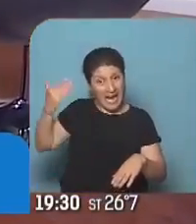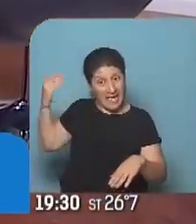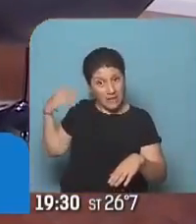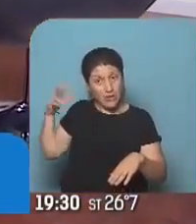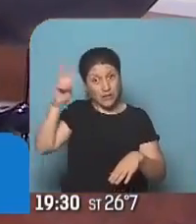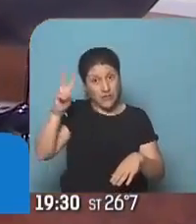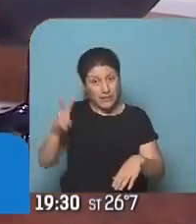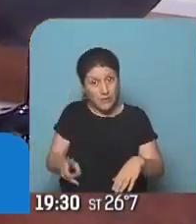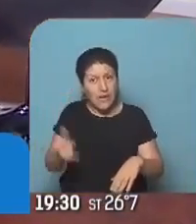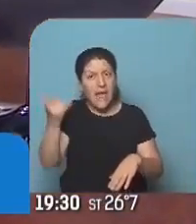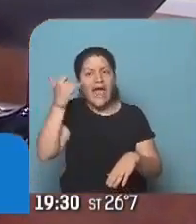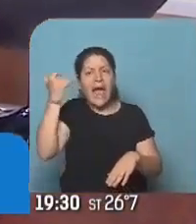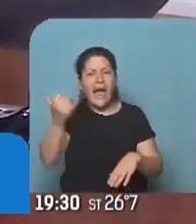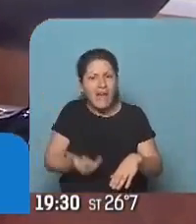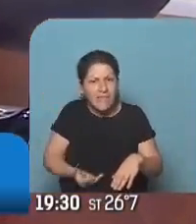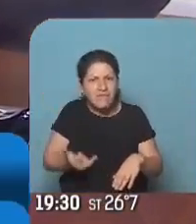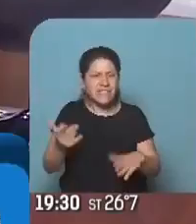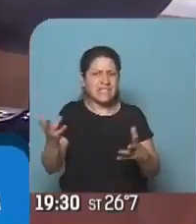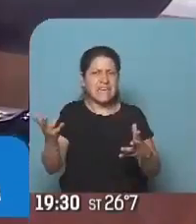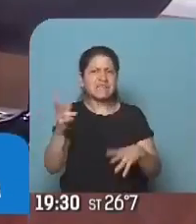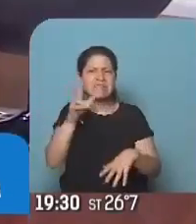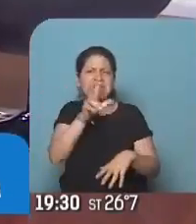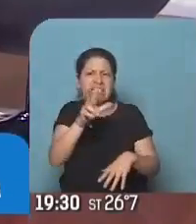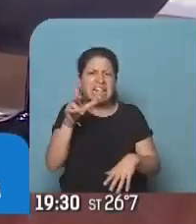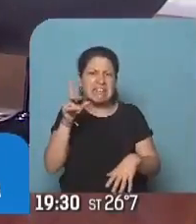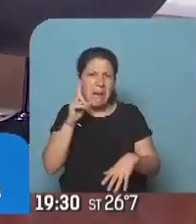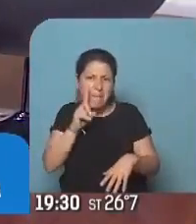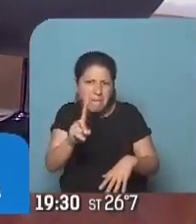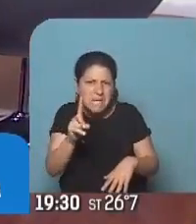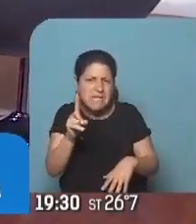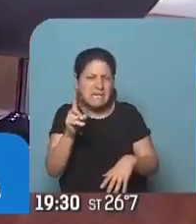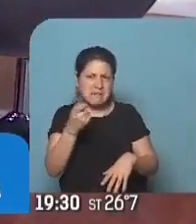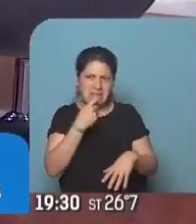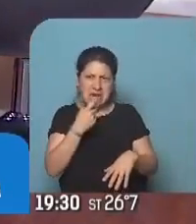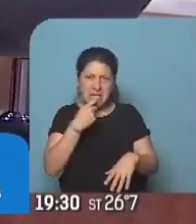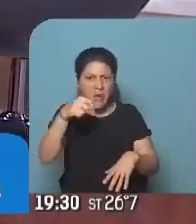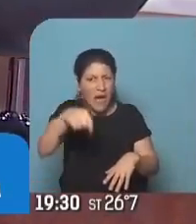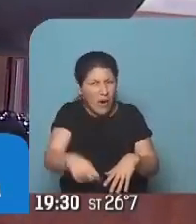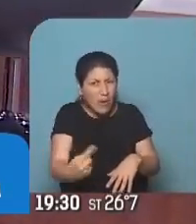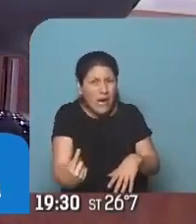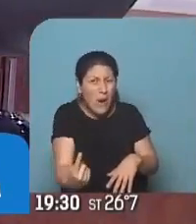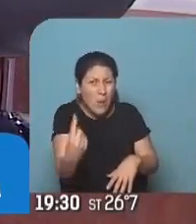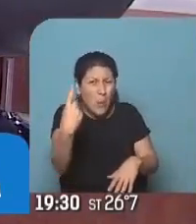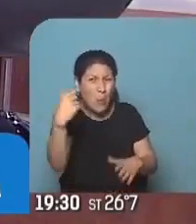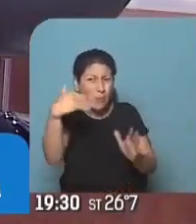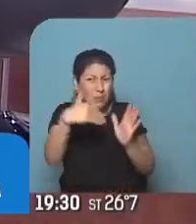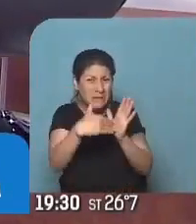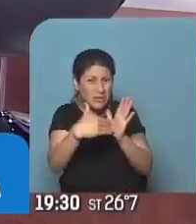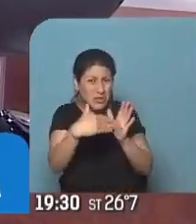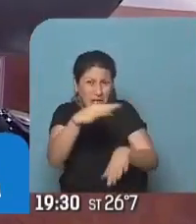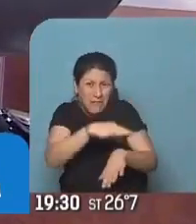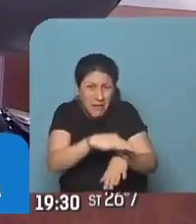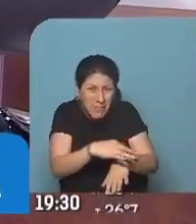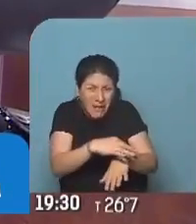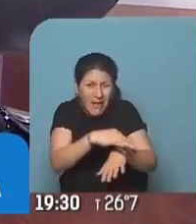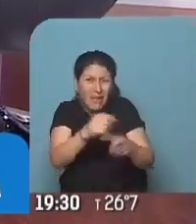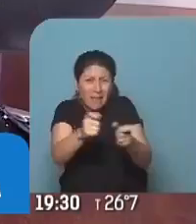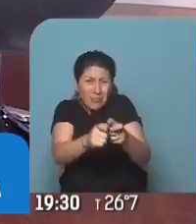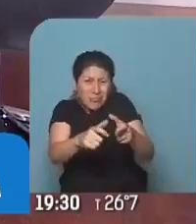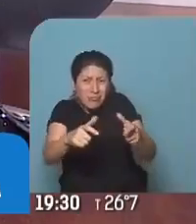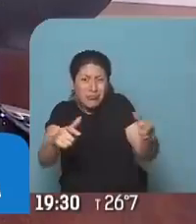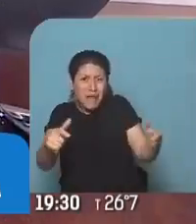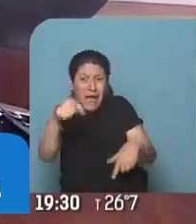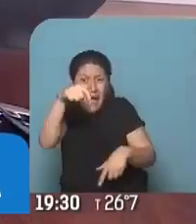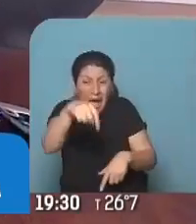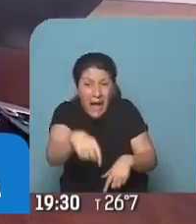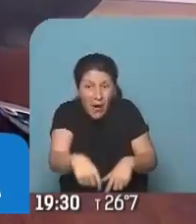de malaria, el último año hubo casi 500.000 de casos de malaria. Y además estamos ante una situación donde, por ejemplo, los pacientes